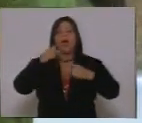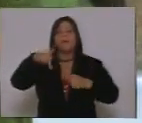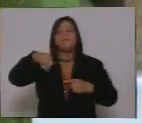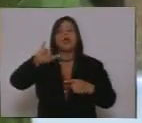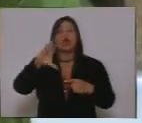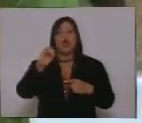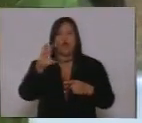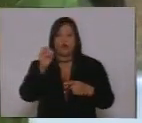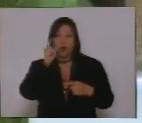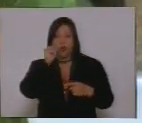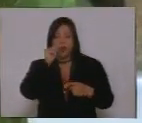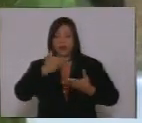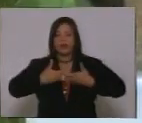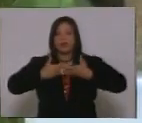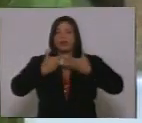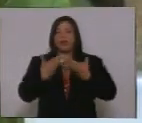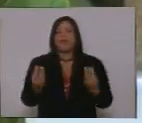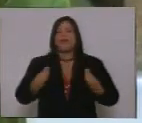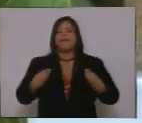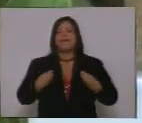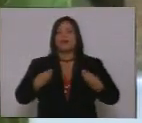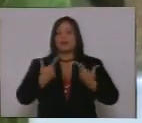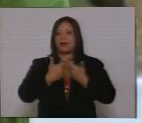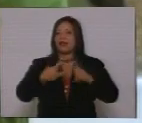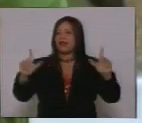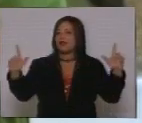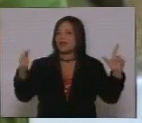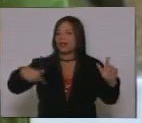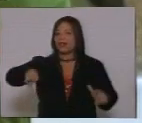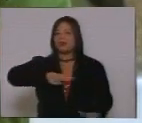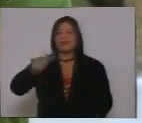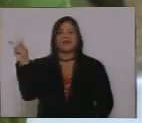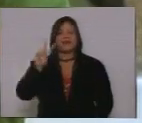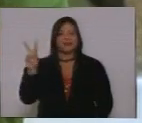vida por la gesta libertaria en nuestro país.